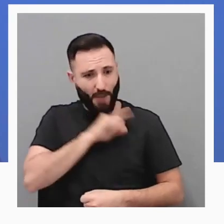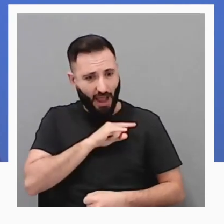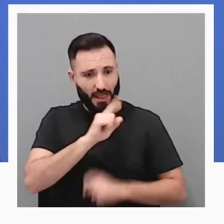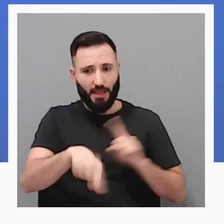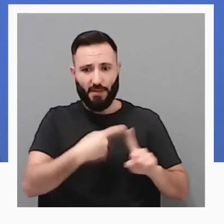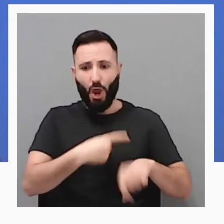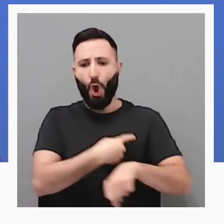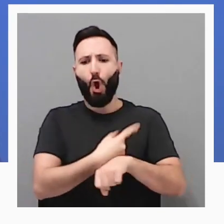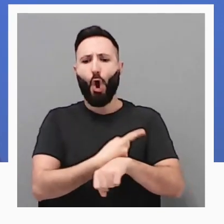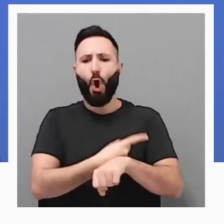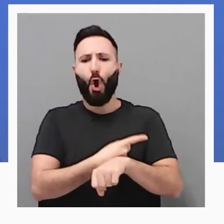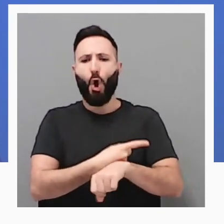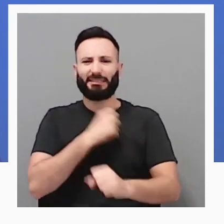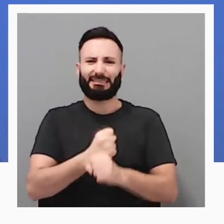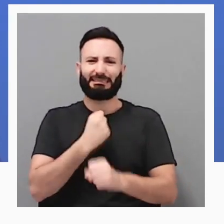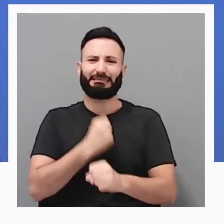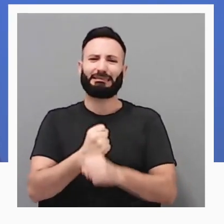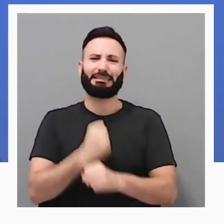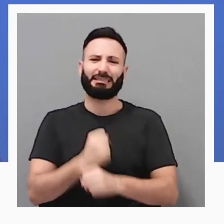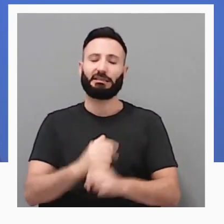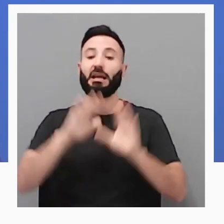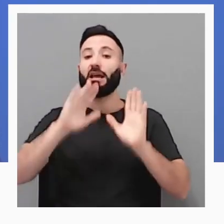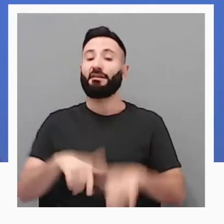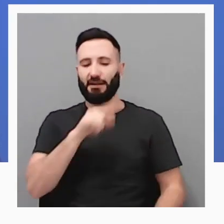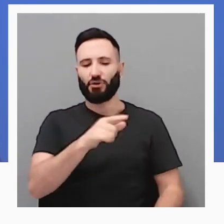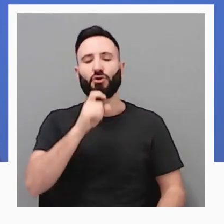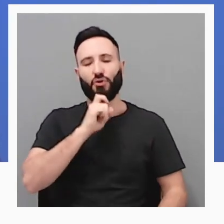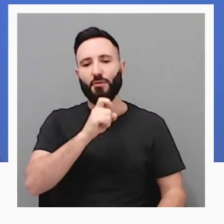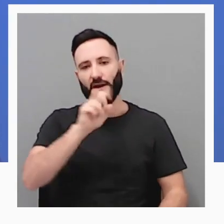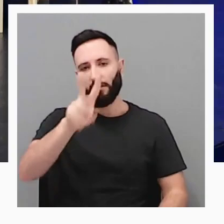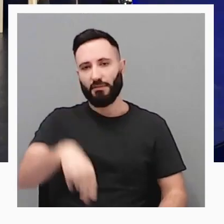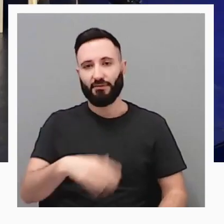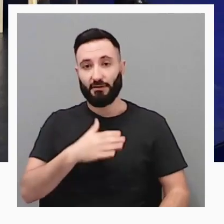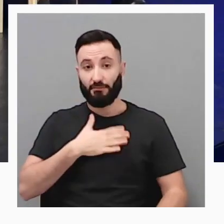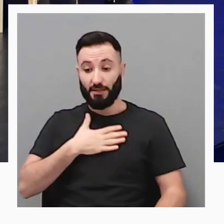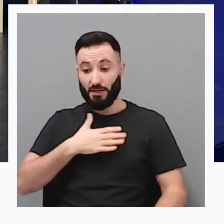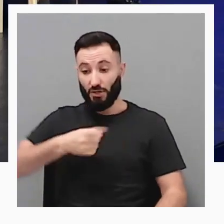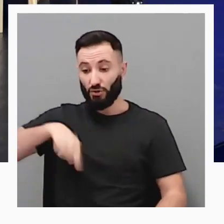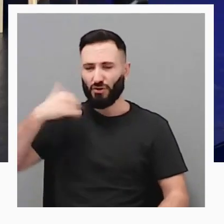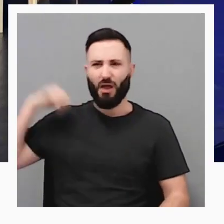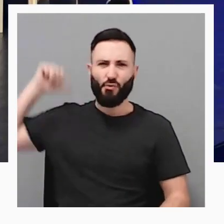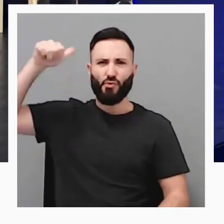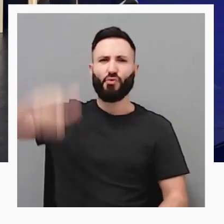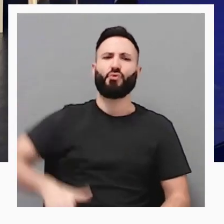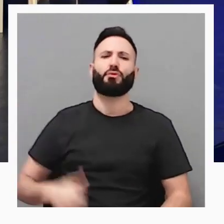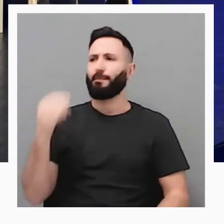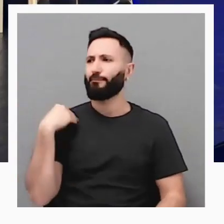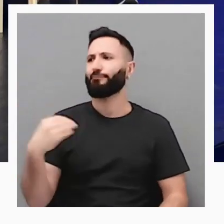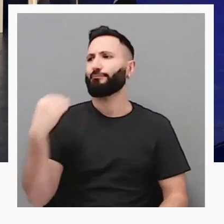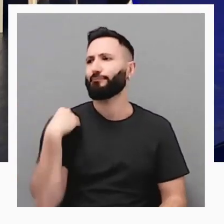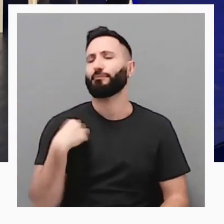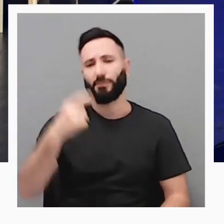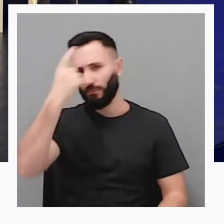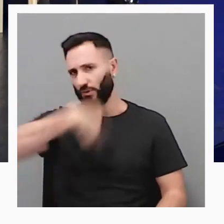muchas horas. Entonces, realmente esto es difícil. A nosotros ya nos llega desde hace tiempo esto y lo tenemos claro.